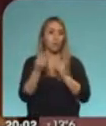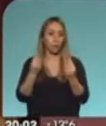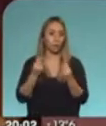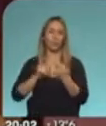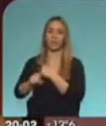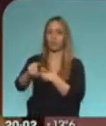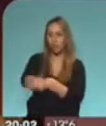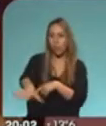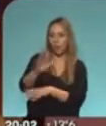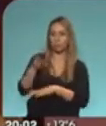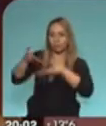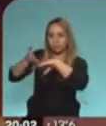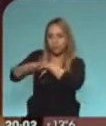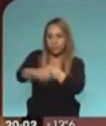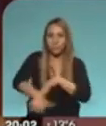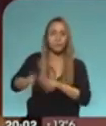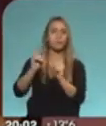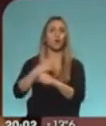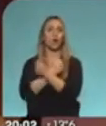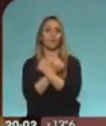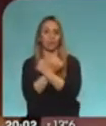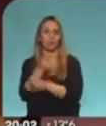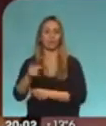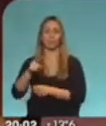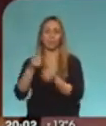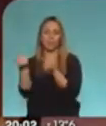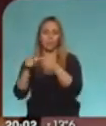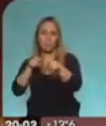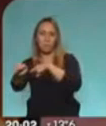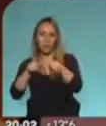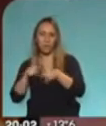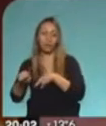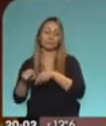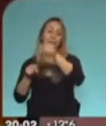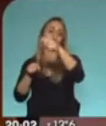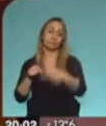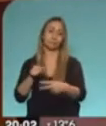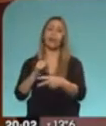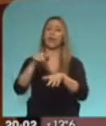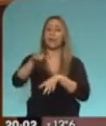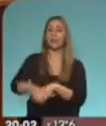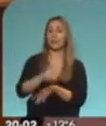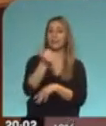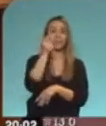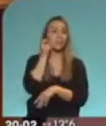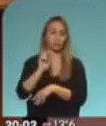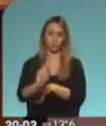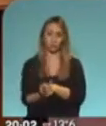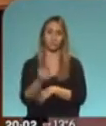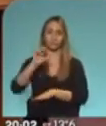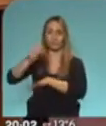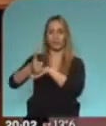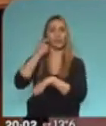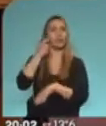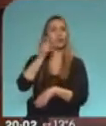de Leche, donde se dio una picada mortal, donde una familia sufre la pérdida de Tayel, un chico de 6 años. Allí donde está Gabriel Gamarra. Gabriel,